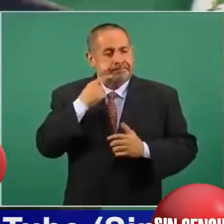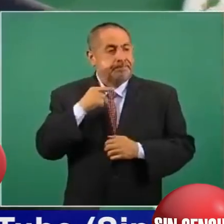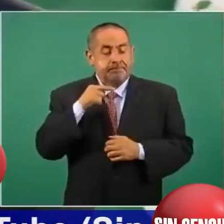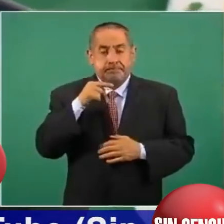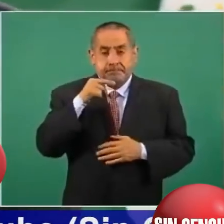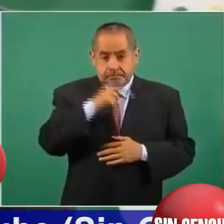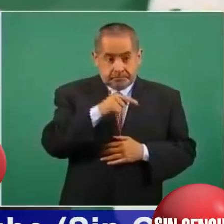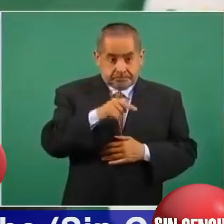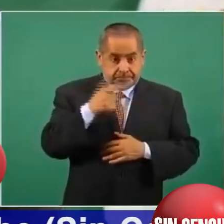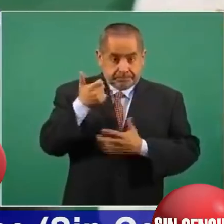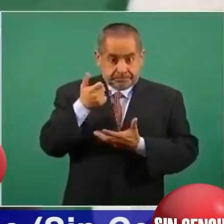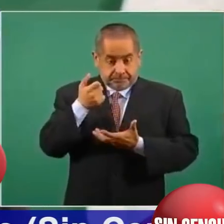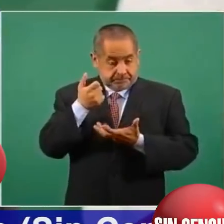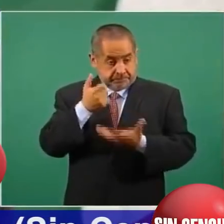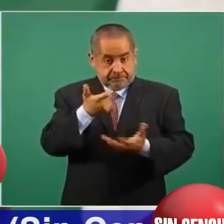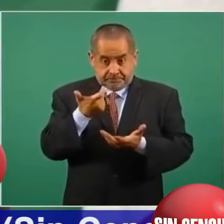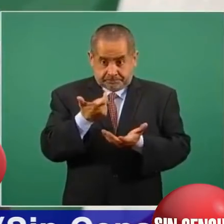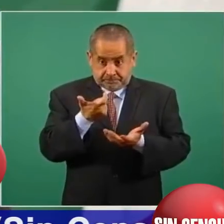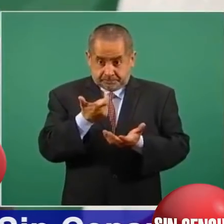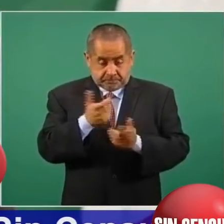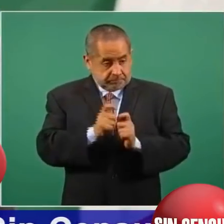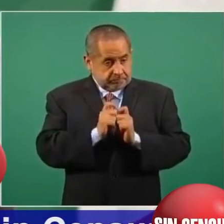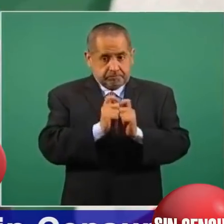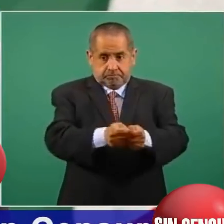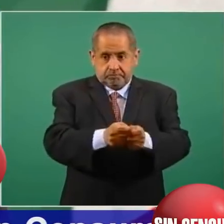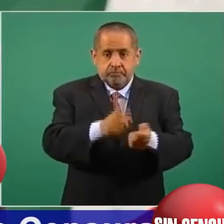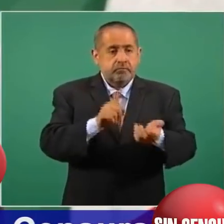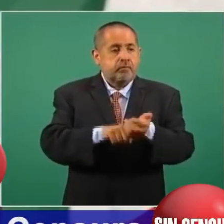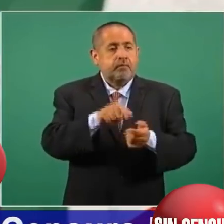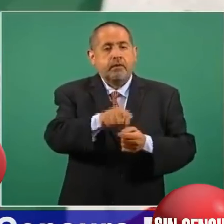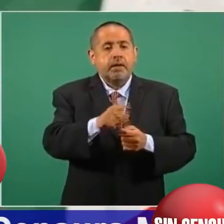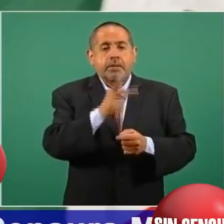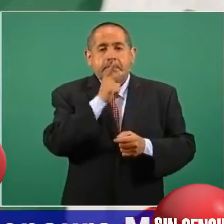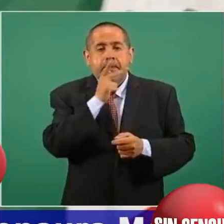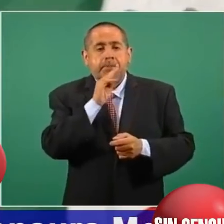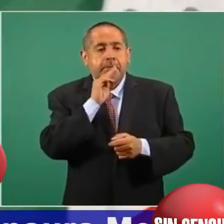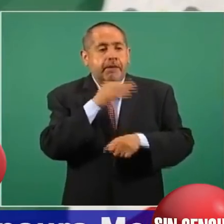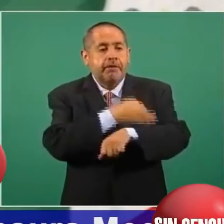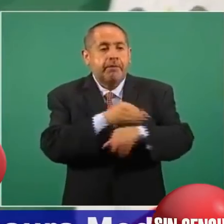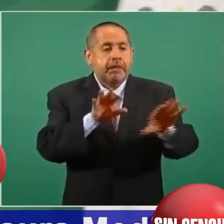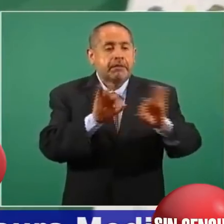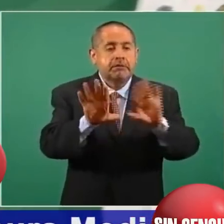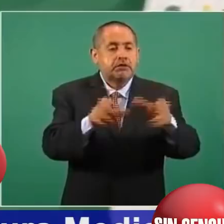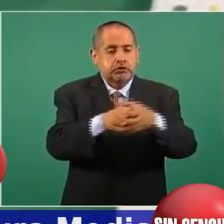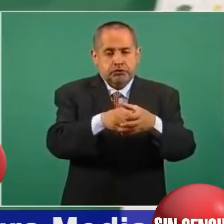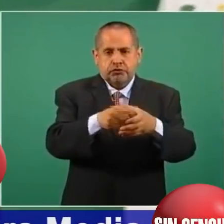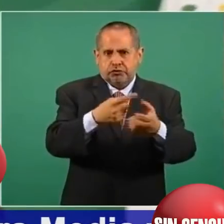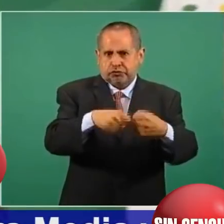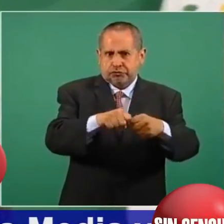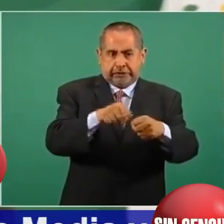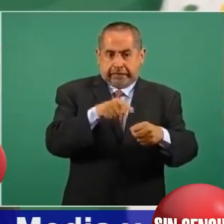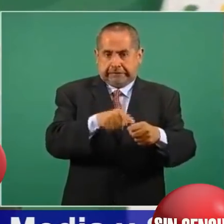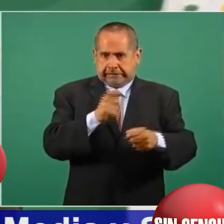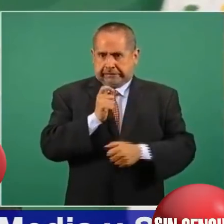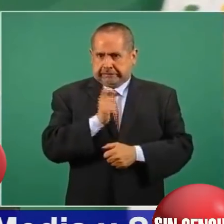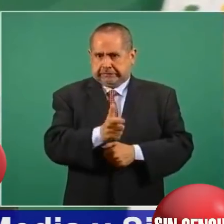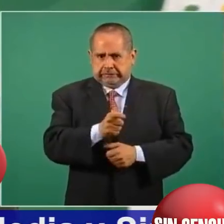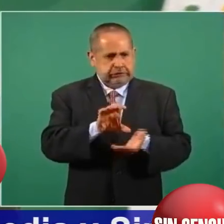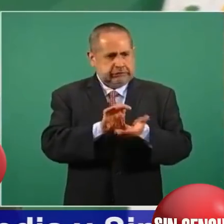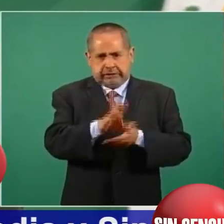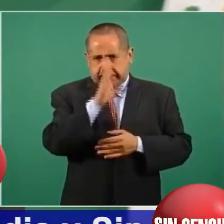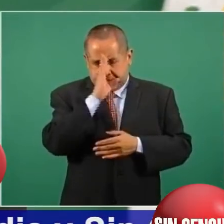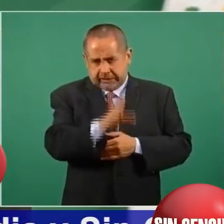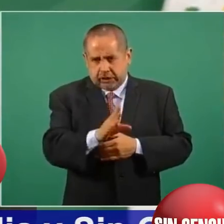todo el apoyo se está entregando a las sociedades de madres, de padres de familia, y se está haciendo la